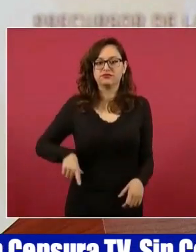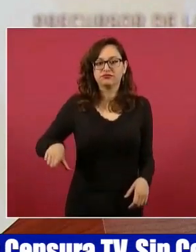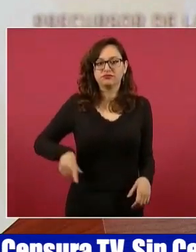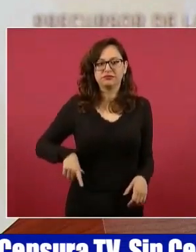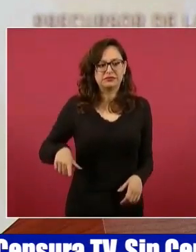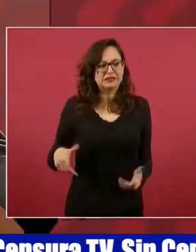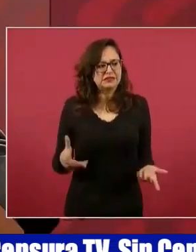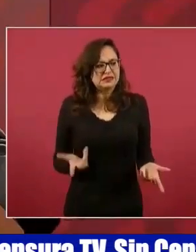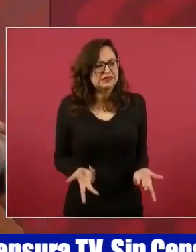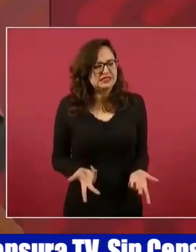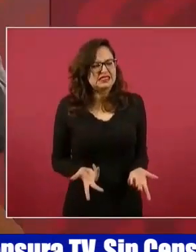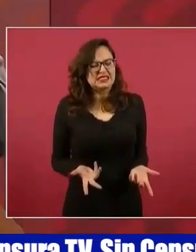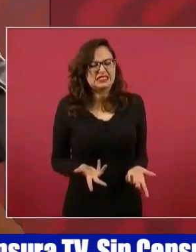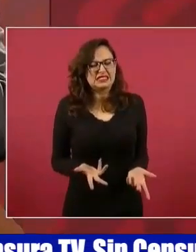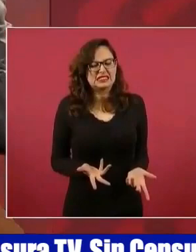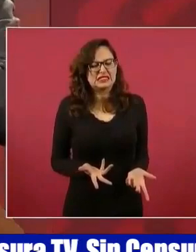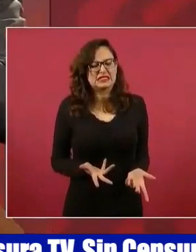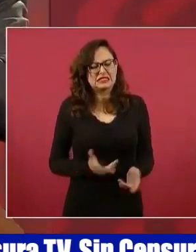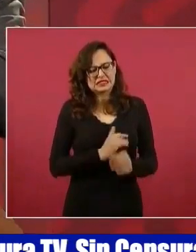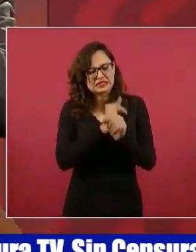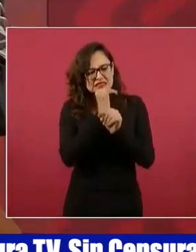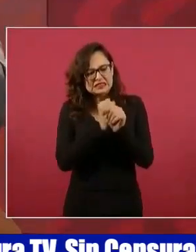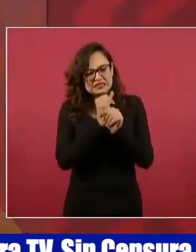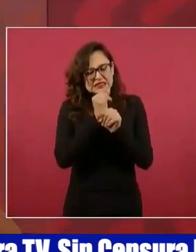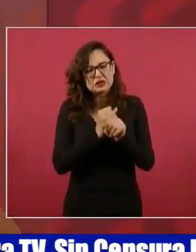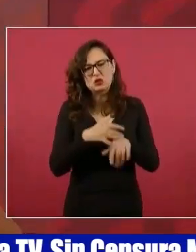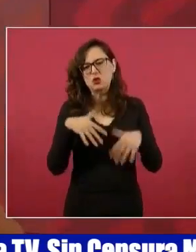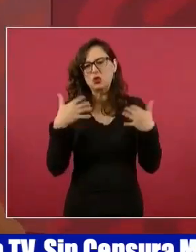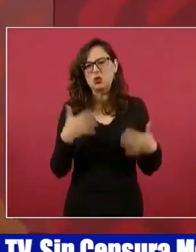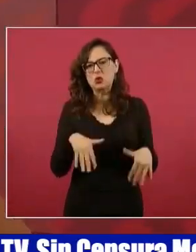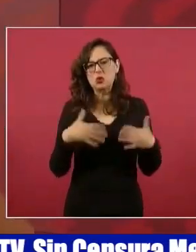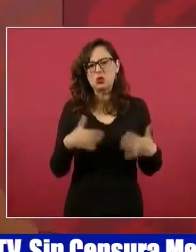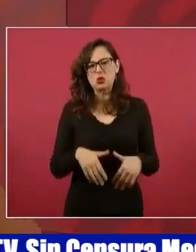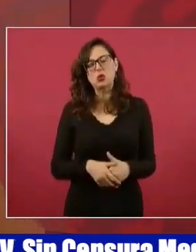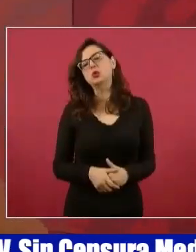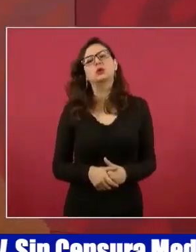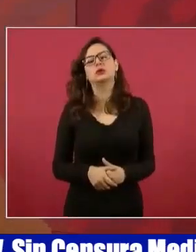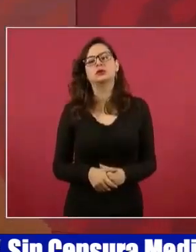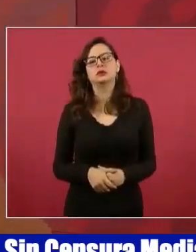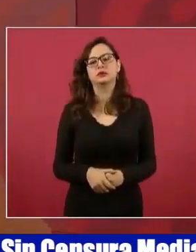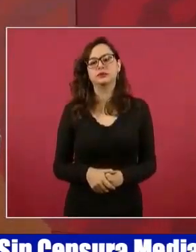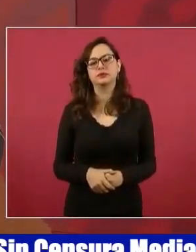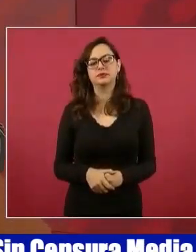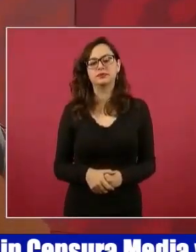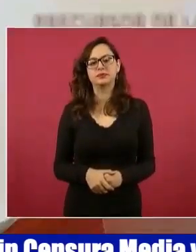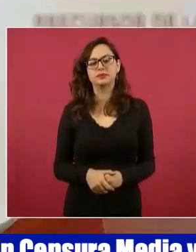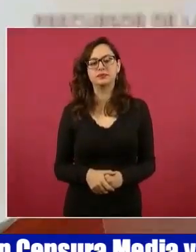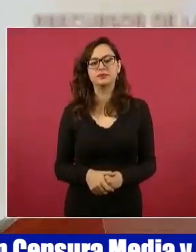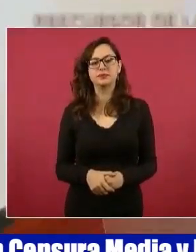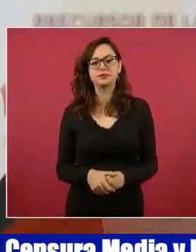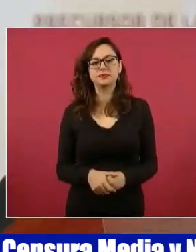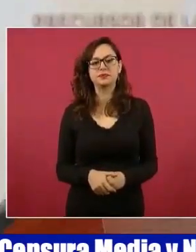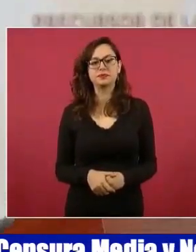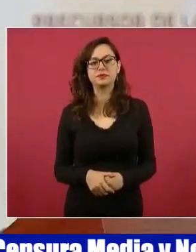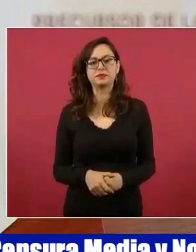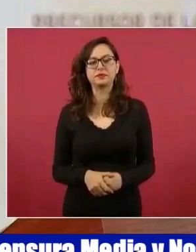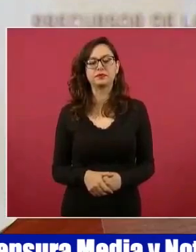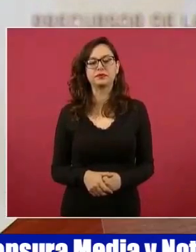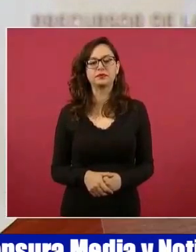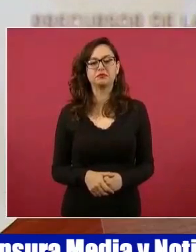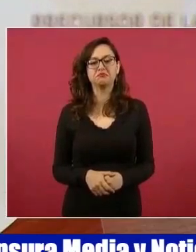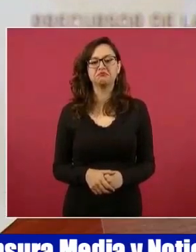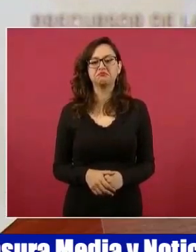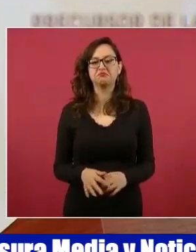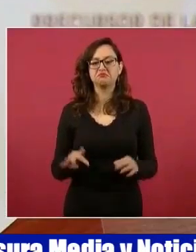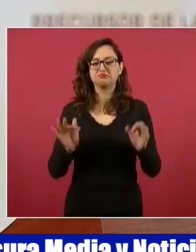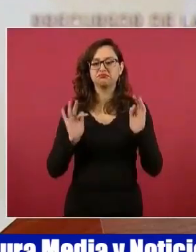desde 1988 los políticos del PRI y del PAN han estado entregando lo que no